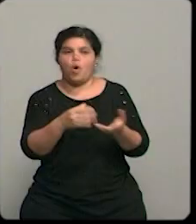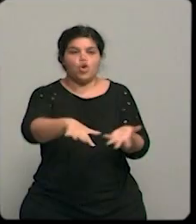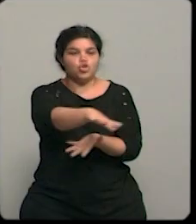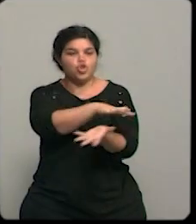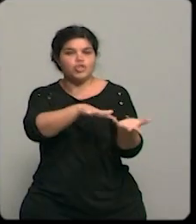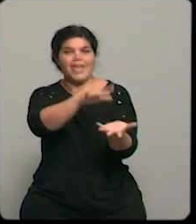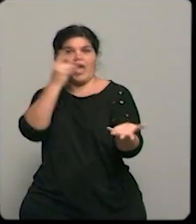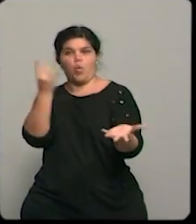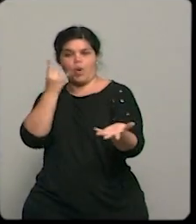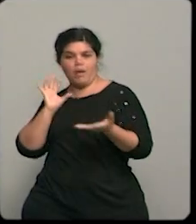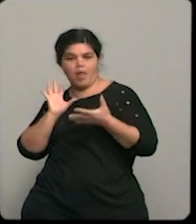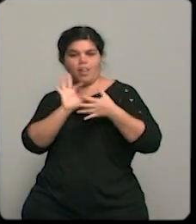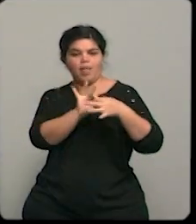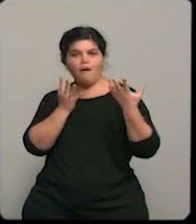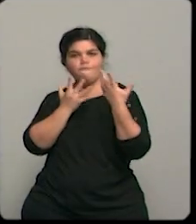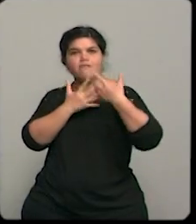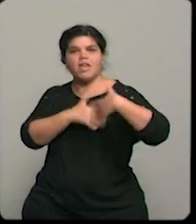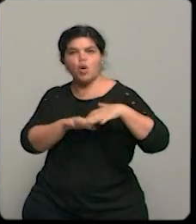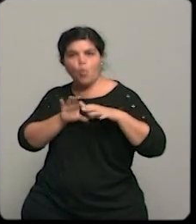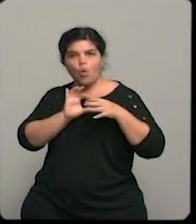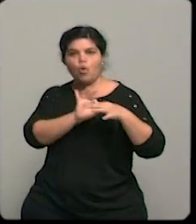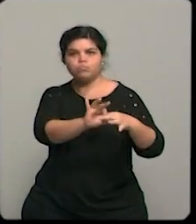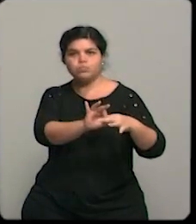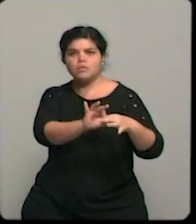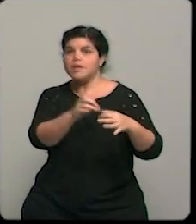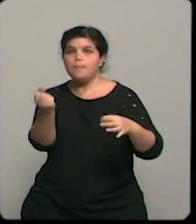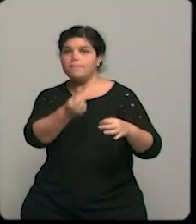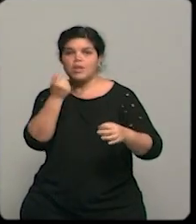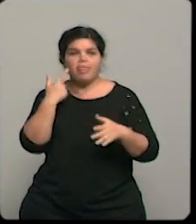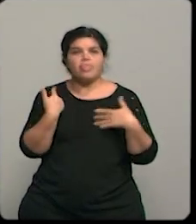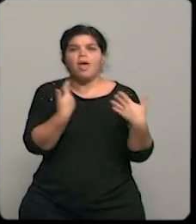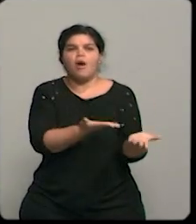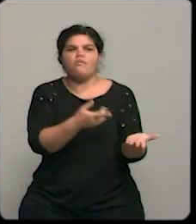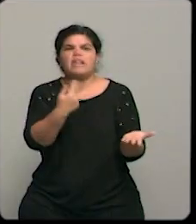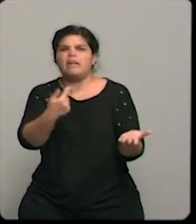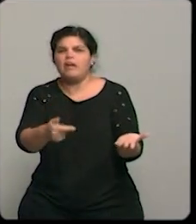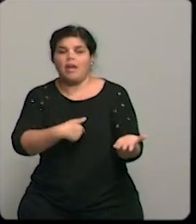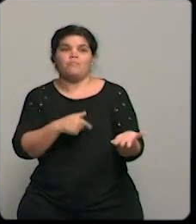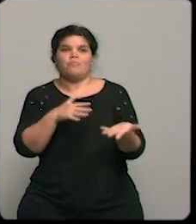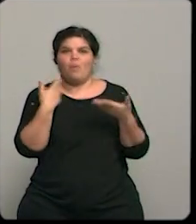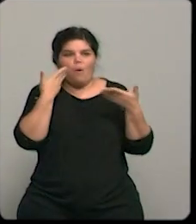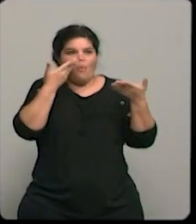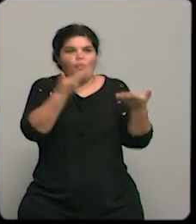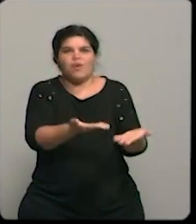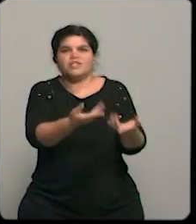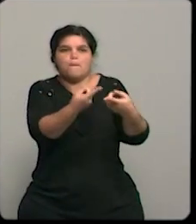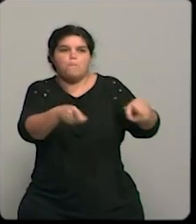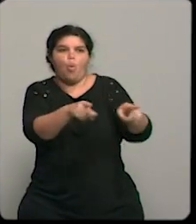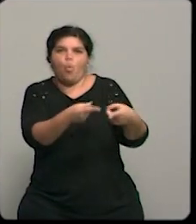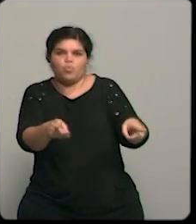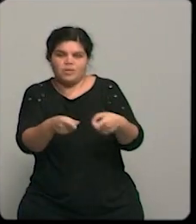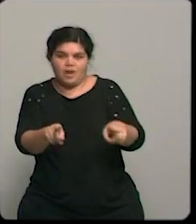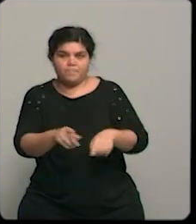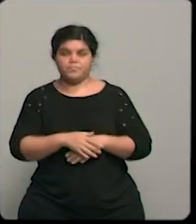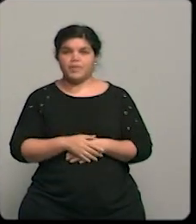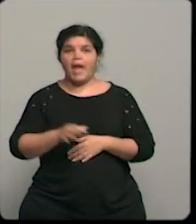una manera muy directa de hacerlo era teniendo organismos artísticos. Entonces, dije año 42. Poquito después, en el año 48, ya